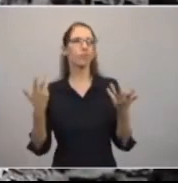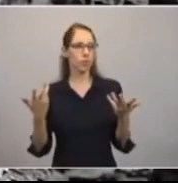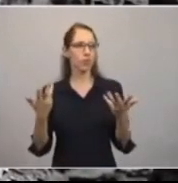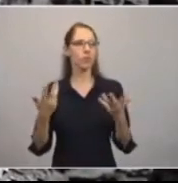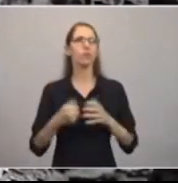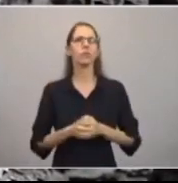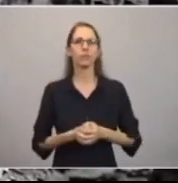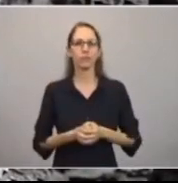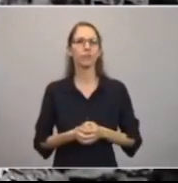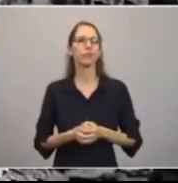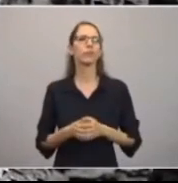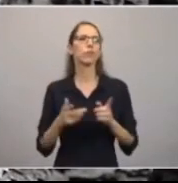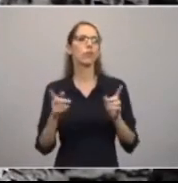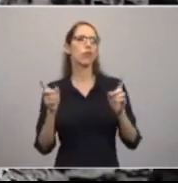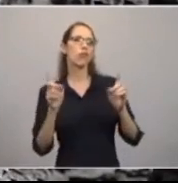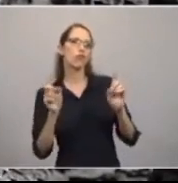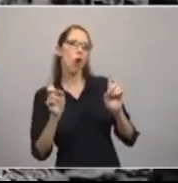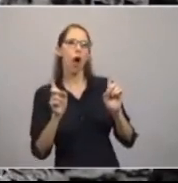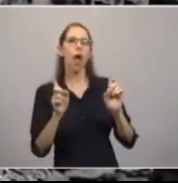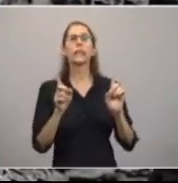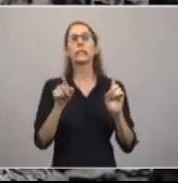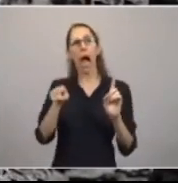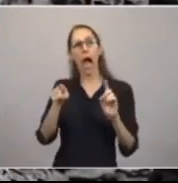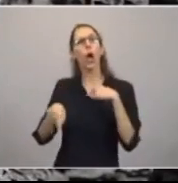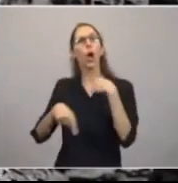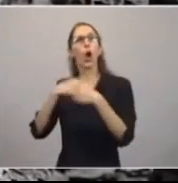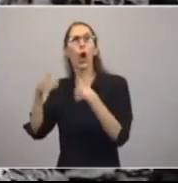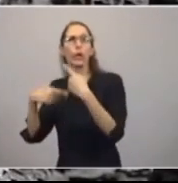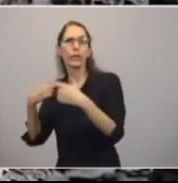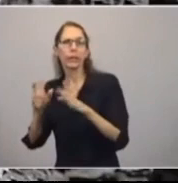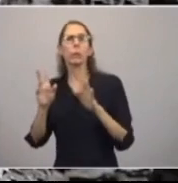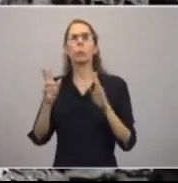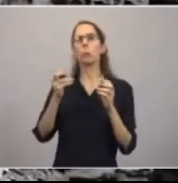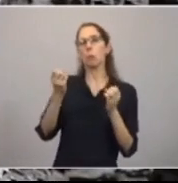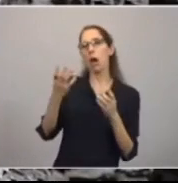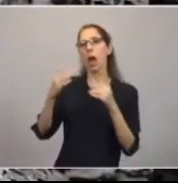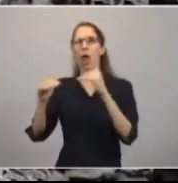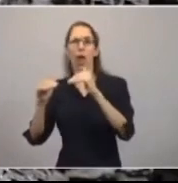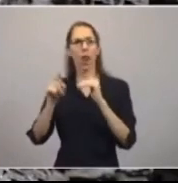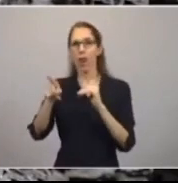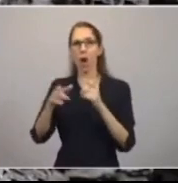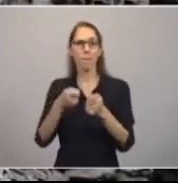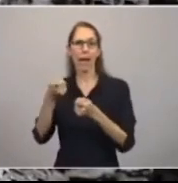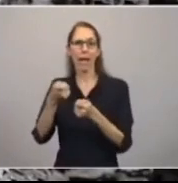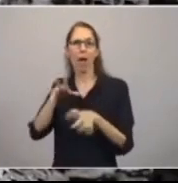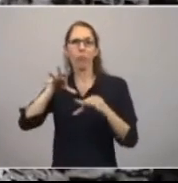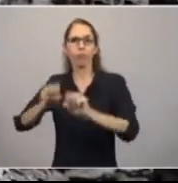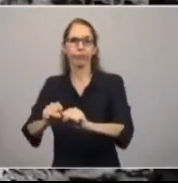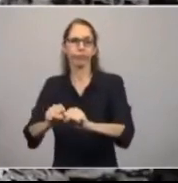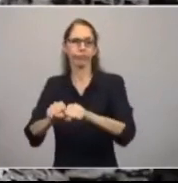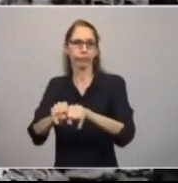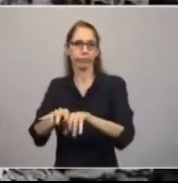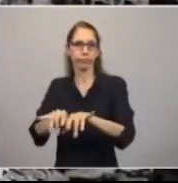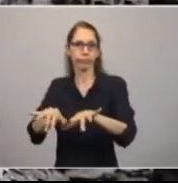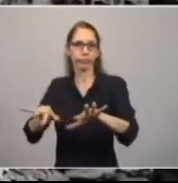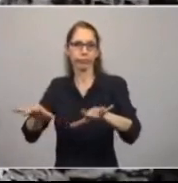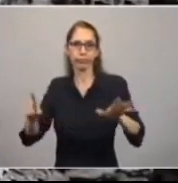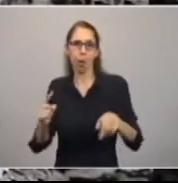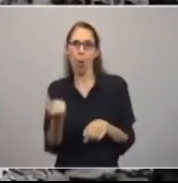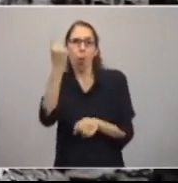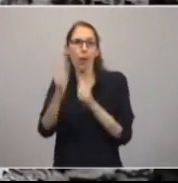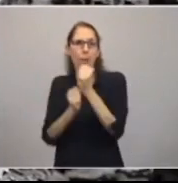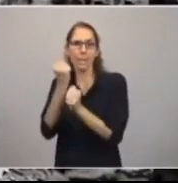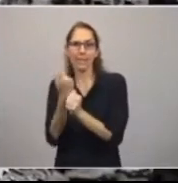Entonces, no es que van a seguir siendo mejor, más baratos, sino que se van a apoderar de un mercado y lo van a utilizar de